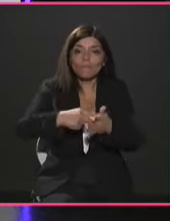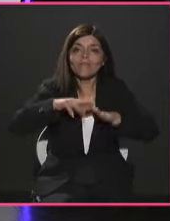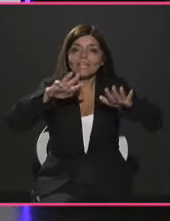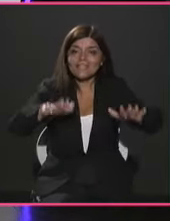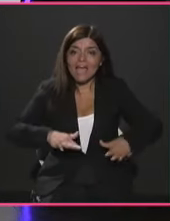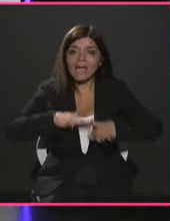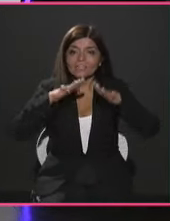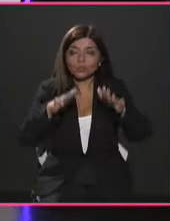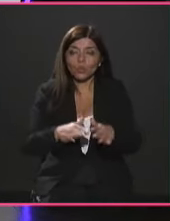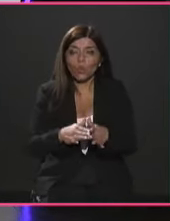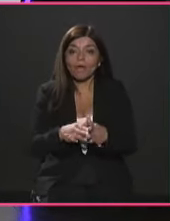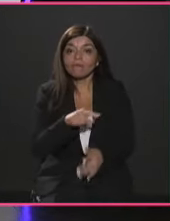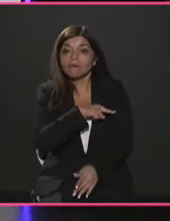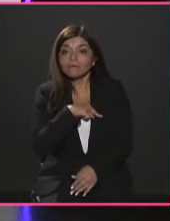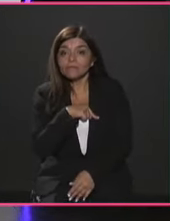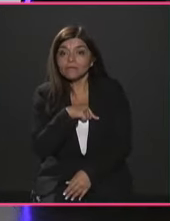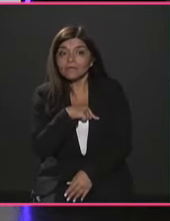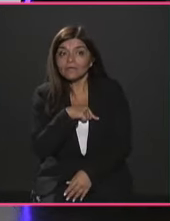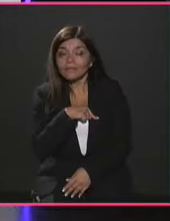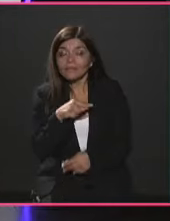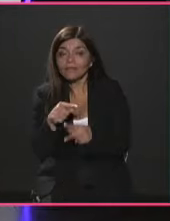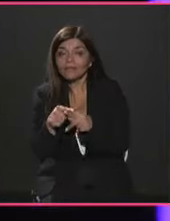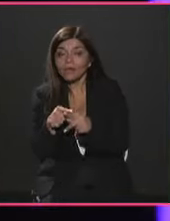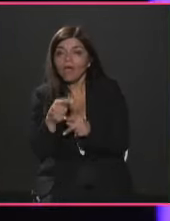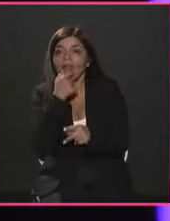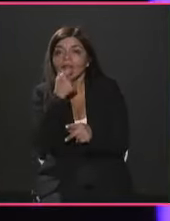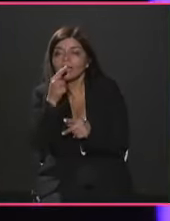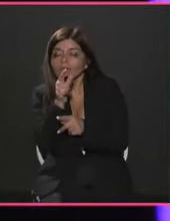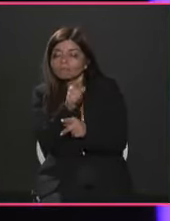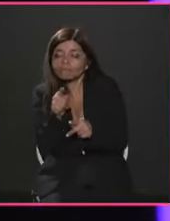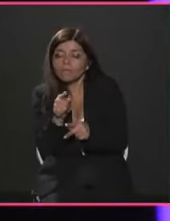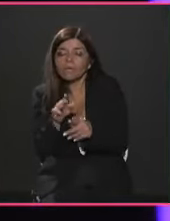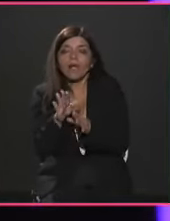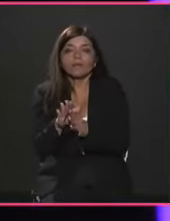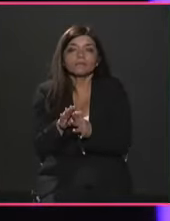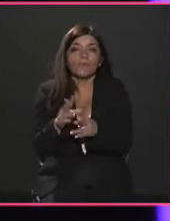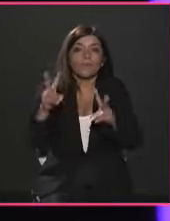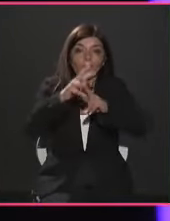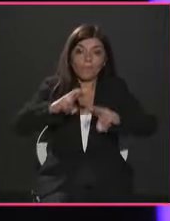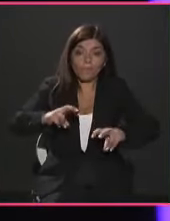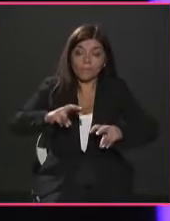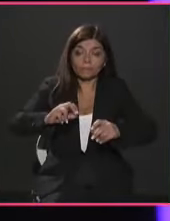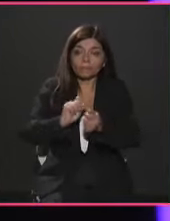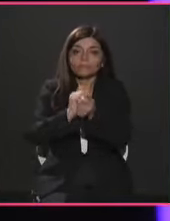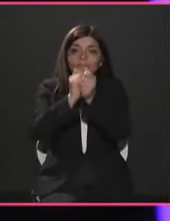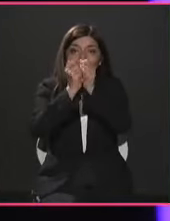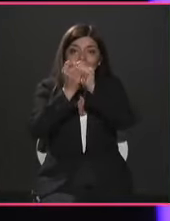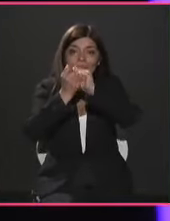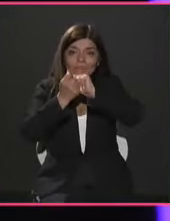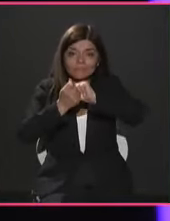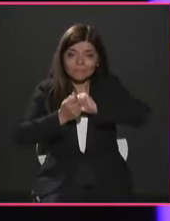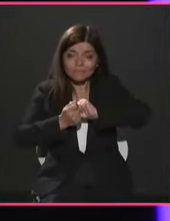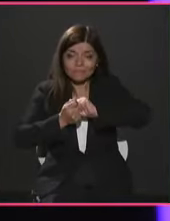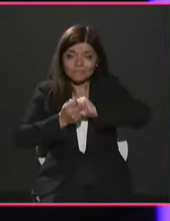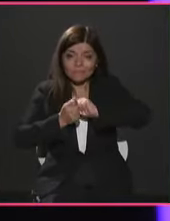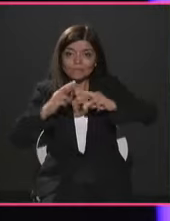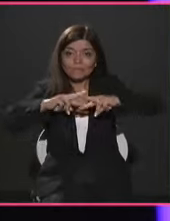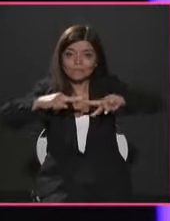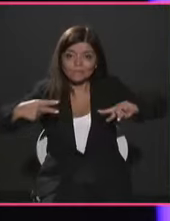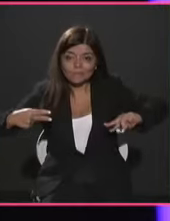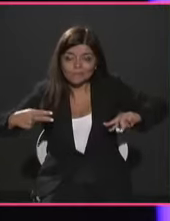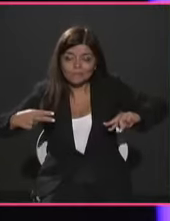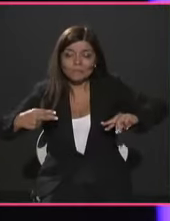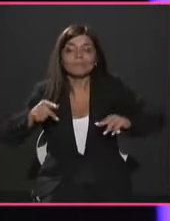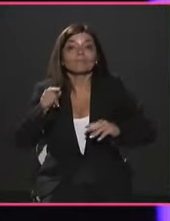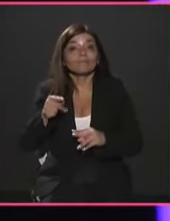esto se llama botex esto es trata sobre bacteriófagos modificados genéticamente